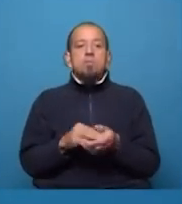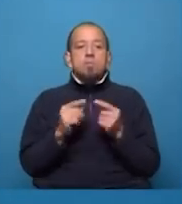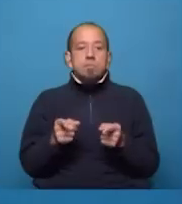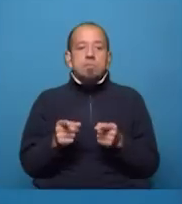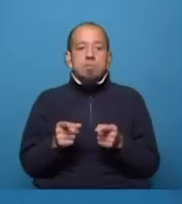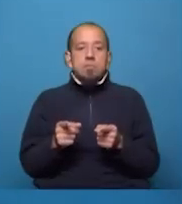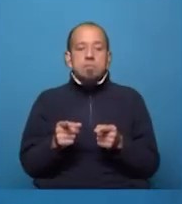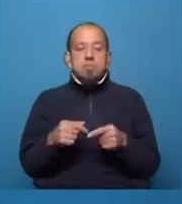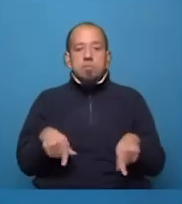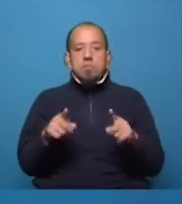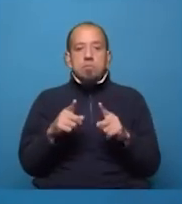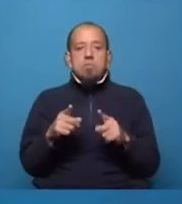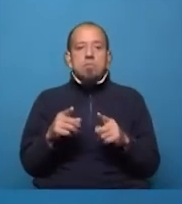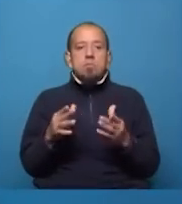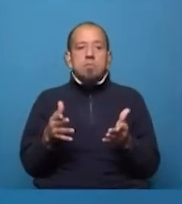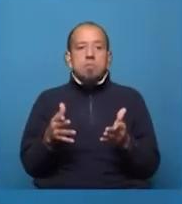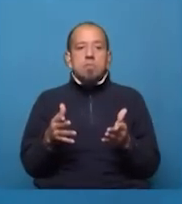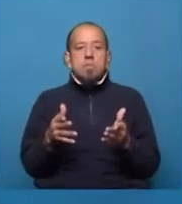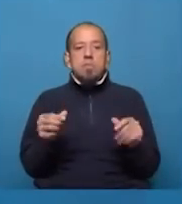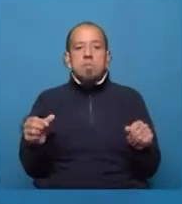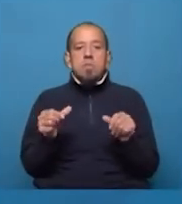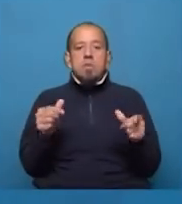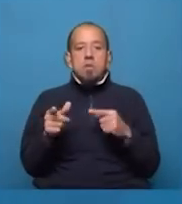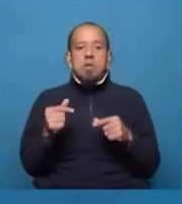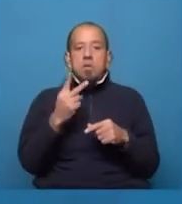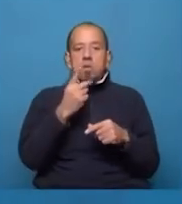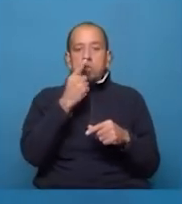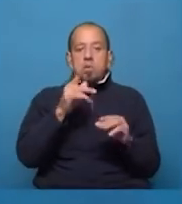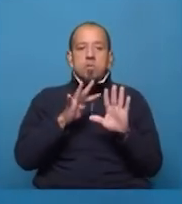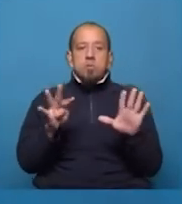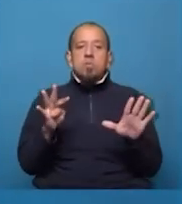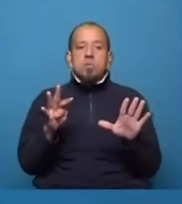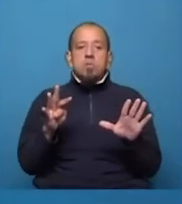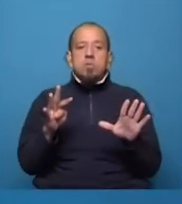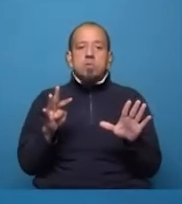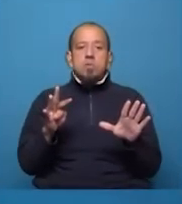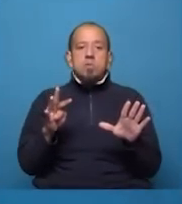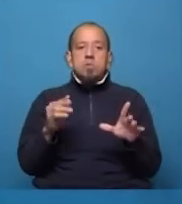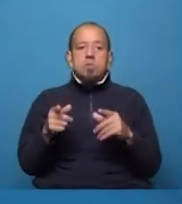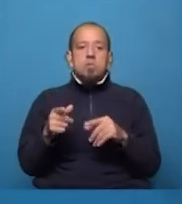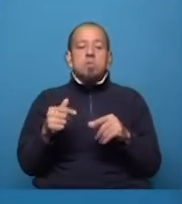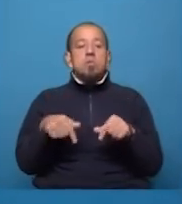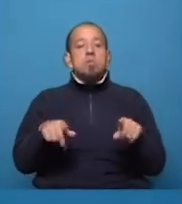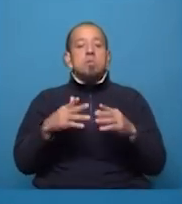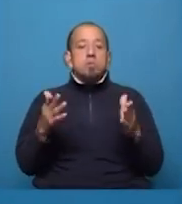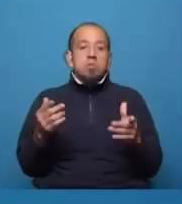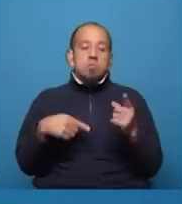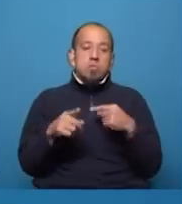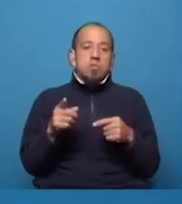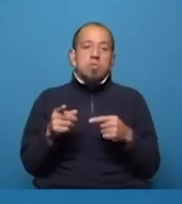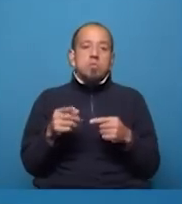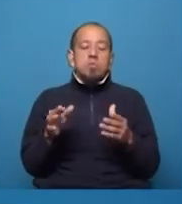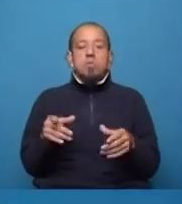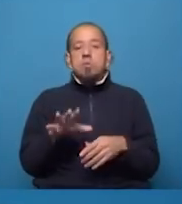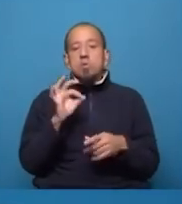de ahí con esa alineación de los astros sobre la evaluación de 2009 había 60 y pico de condenas no son una maravilla pero frente